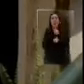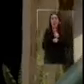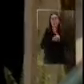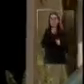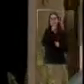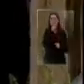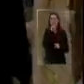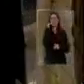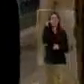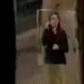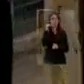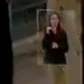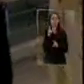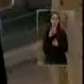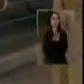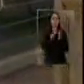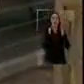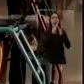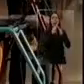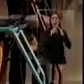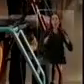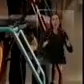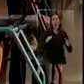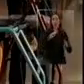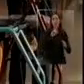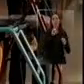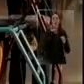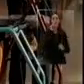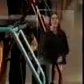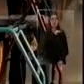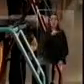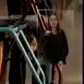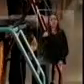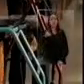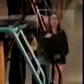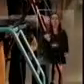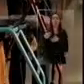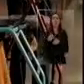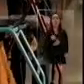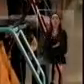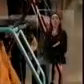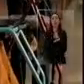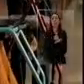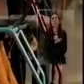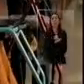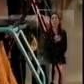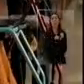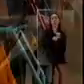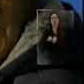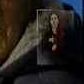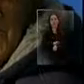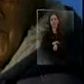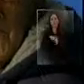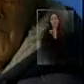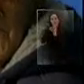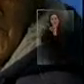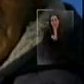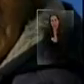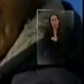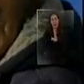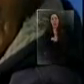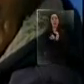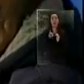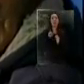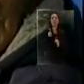avanzada, en los cuales eran pacientes de una casa de reposo, a los cuales se les dio drogas antidiabéticas para bajar la